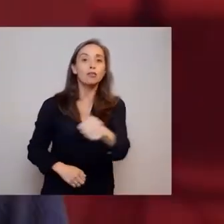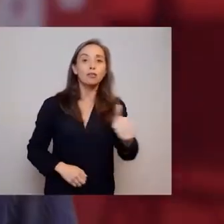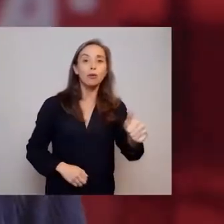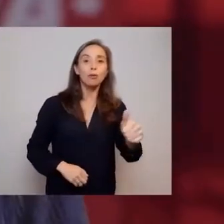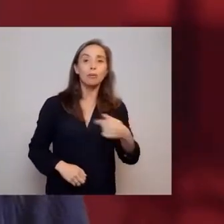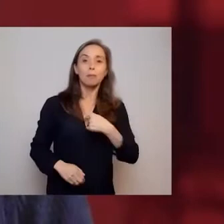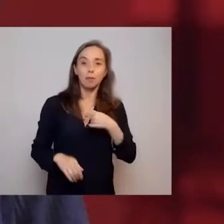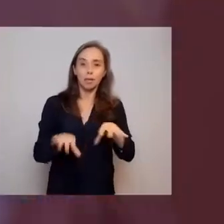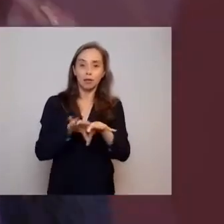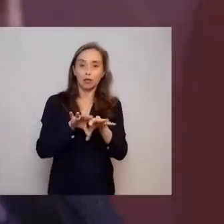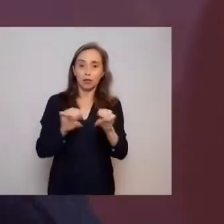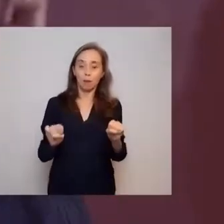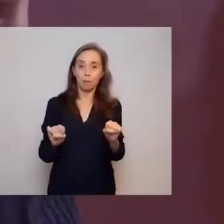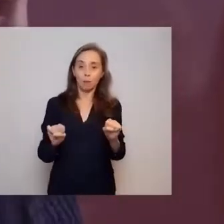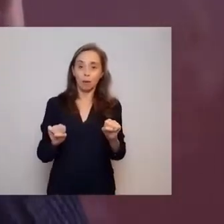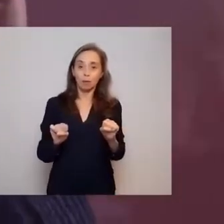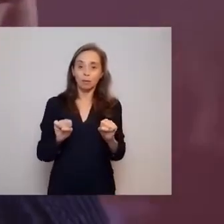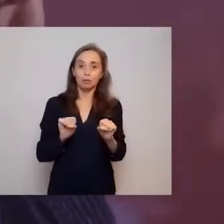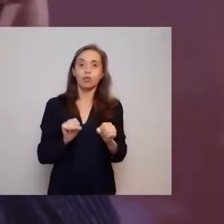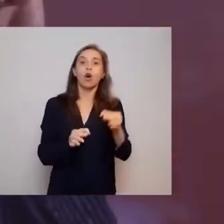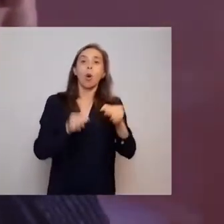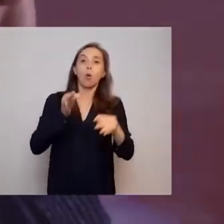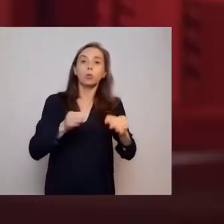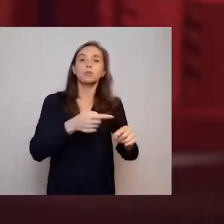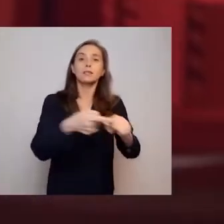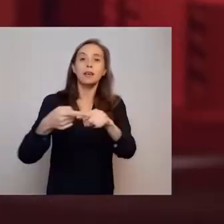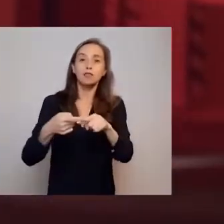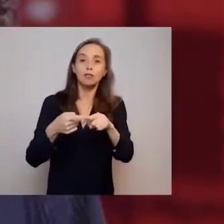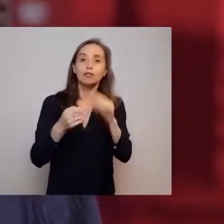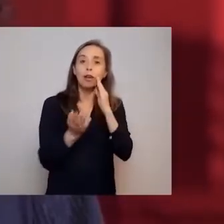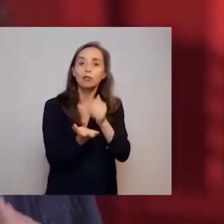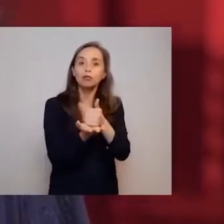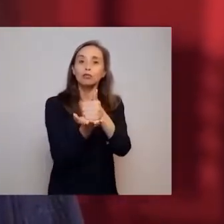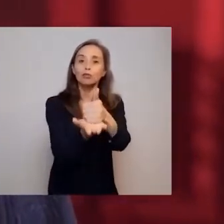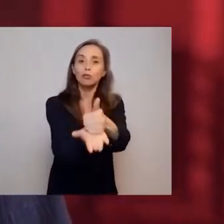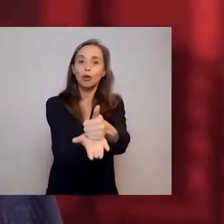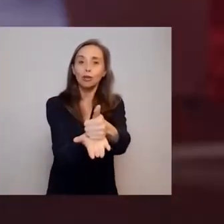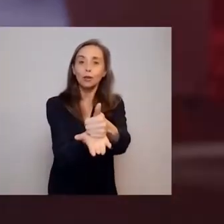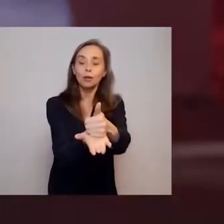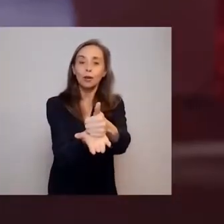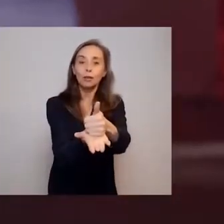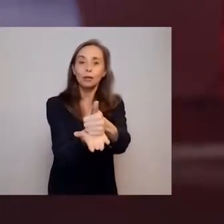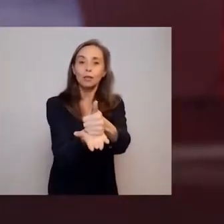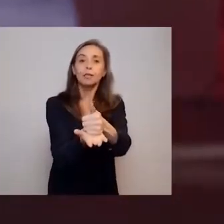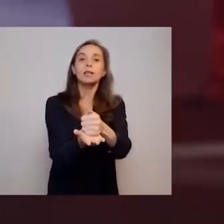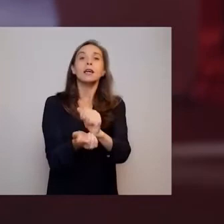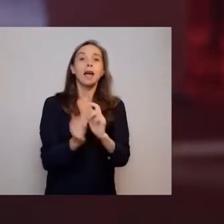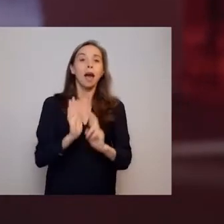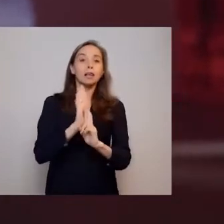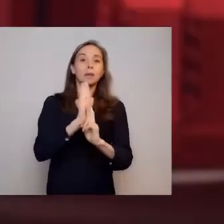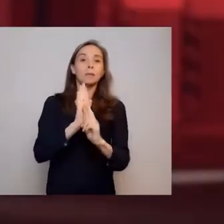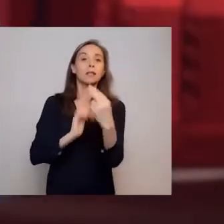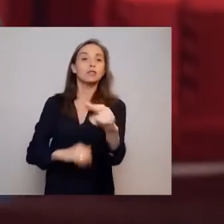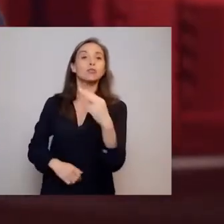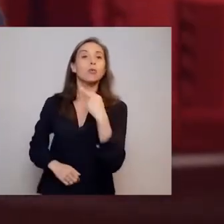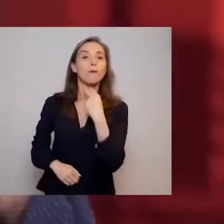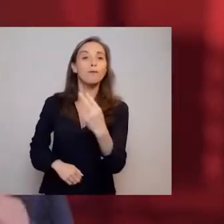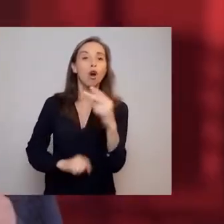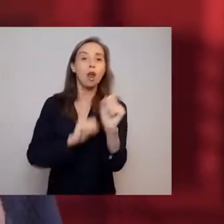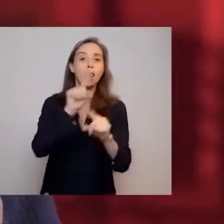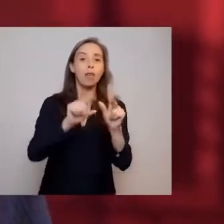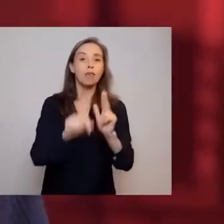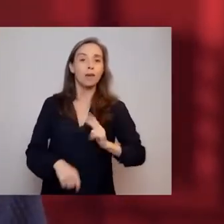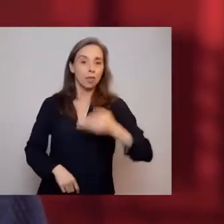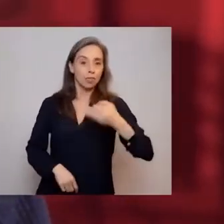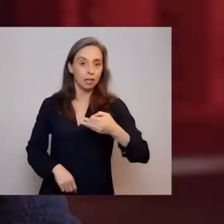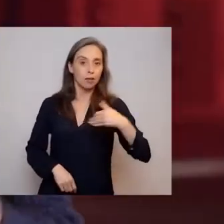las personas. Mi compromiso es la justicia social, la solidaridad y ser su voz en la